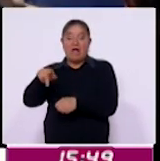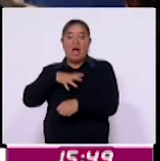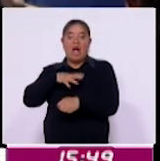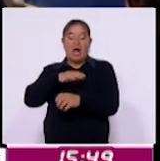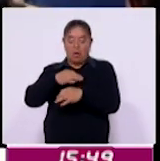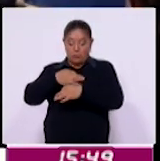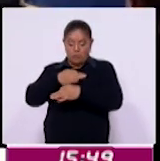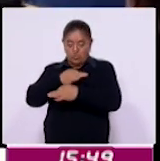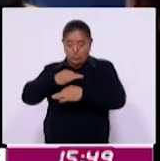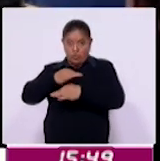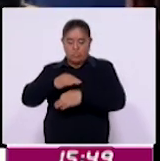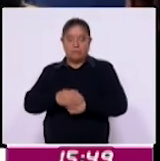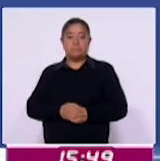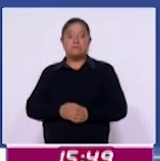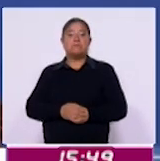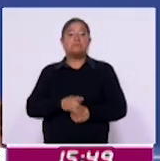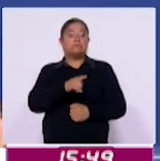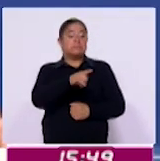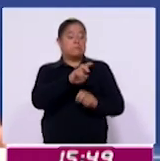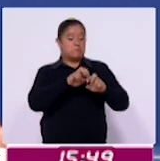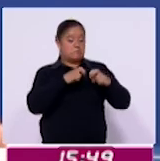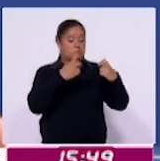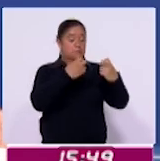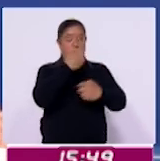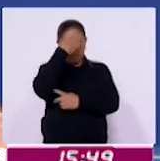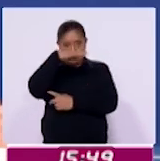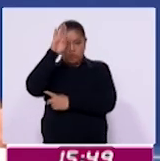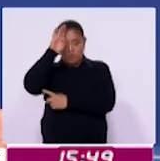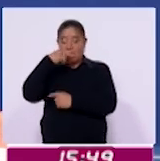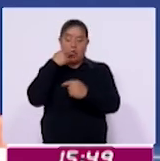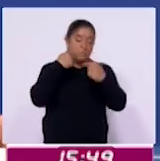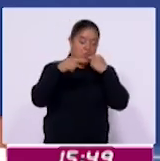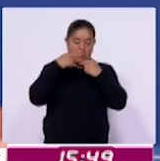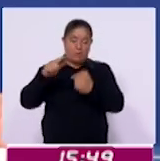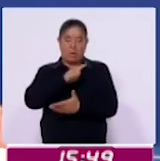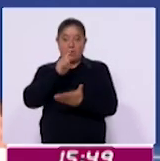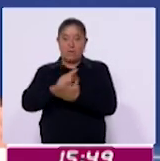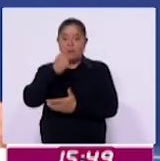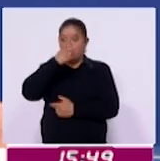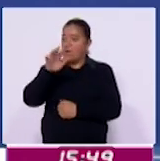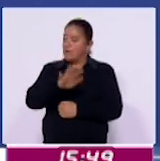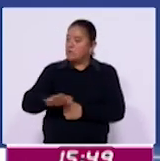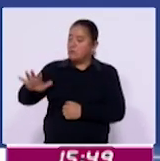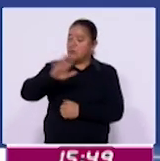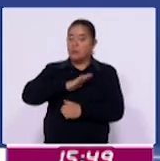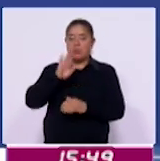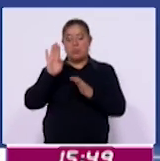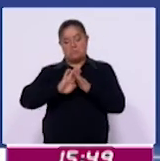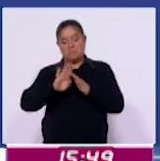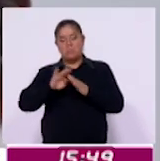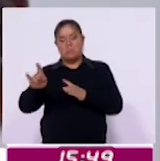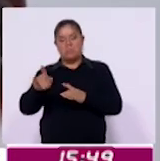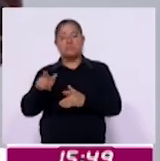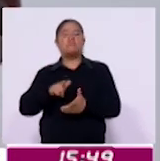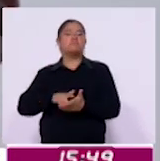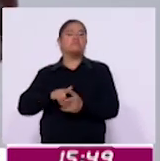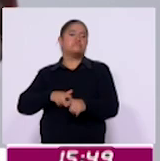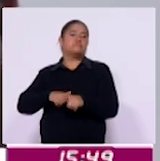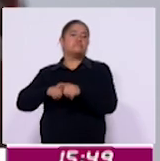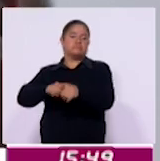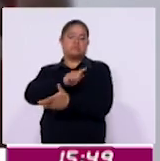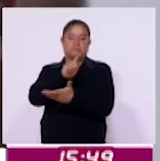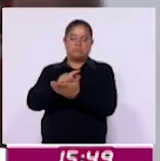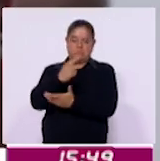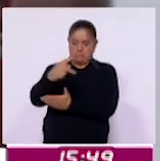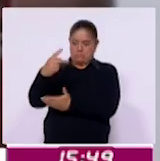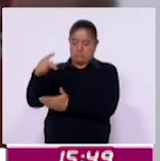El Parlamento cubano discutirá un proyecto de ley para que los emigrantes conserven sus propiedades en la isla. Flexibilizaría la